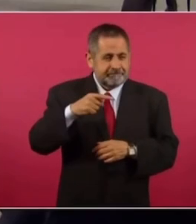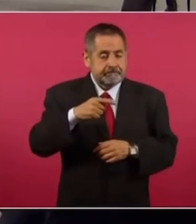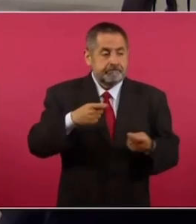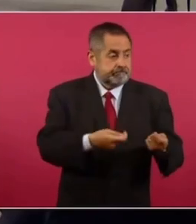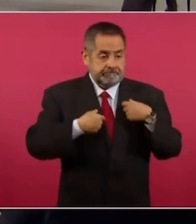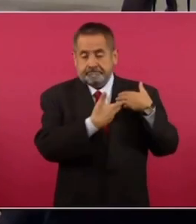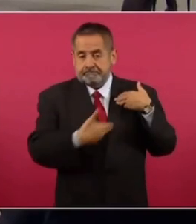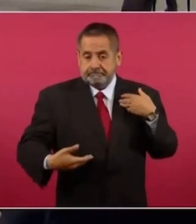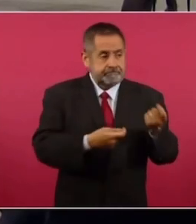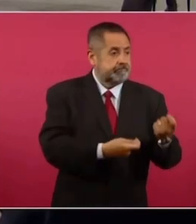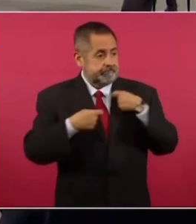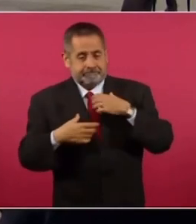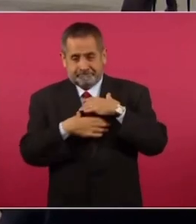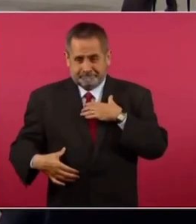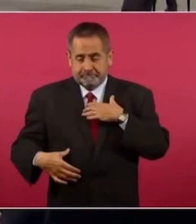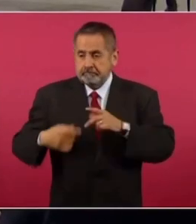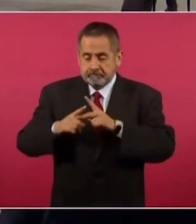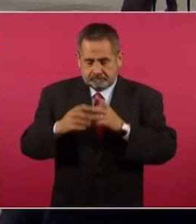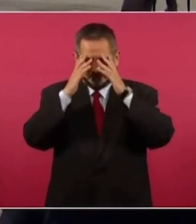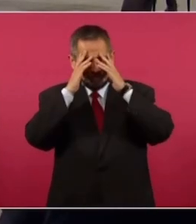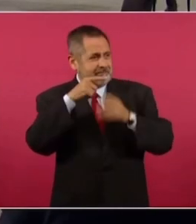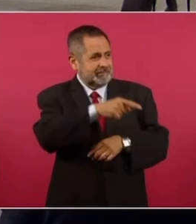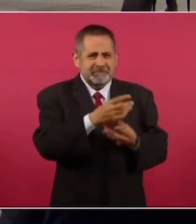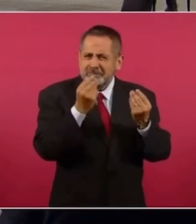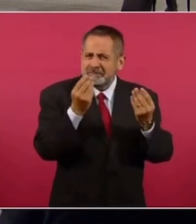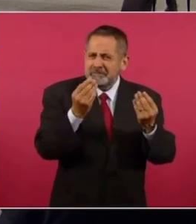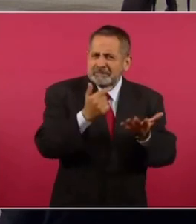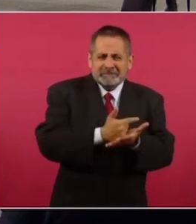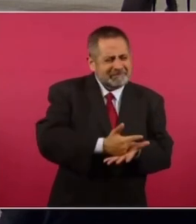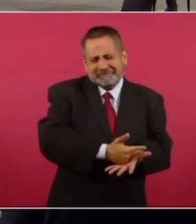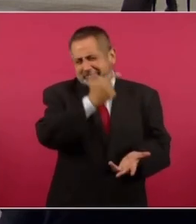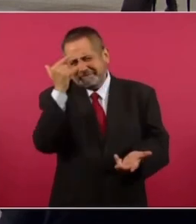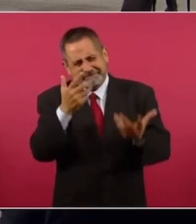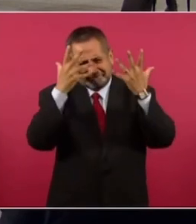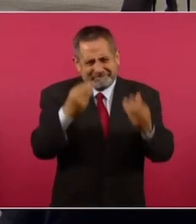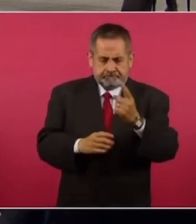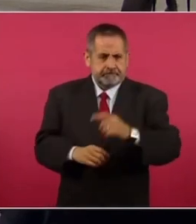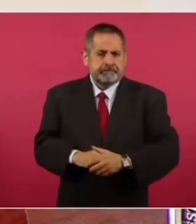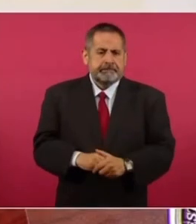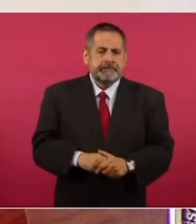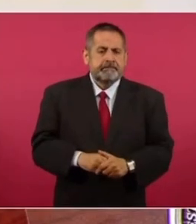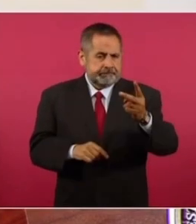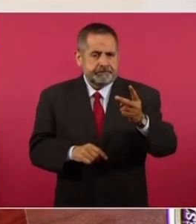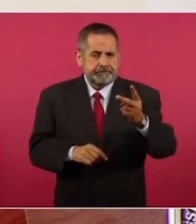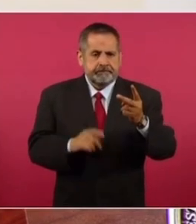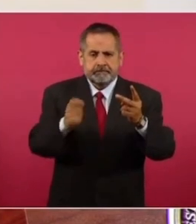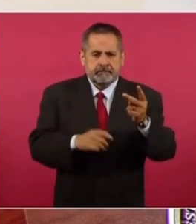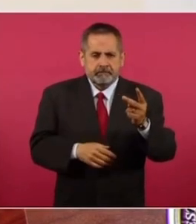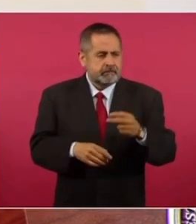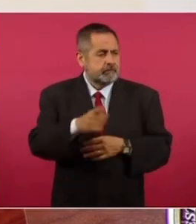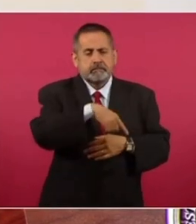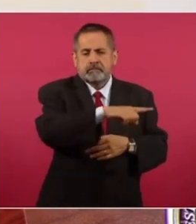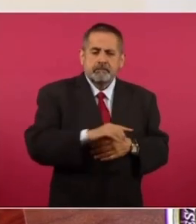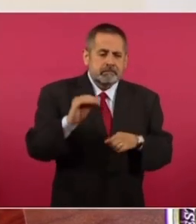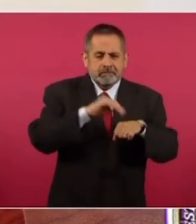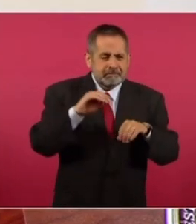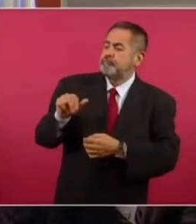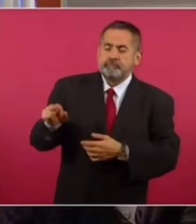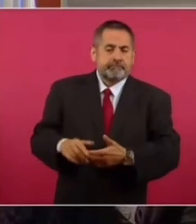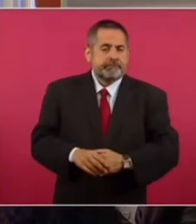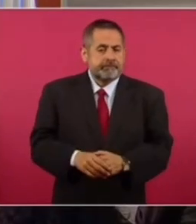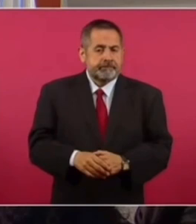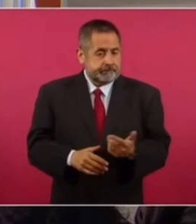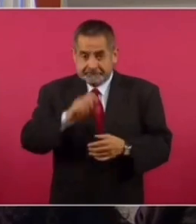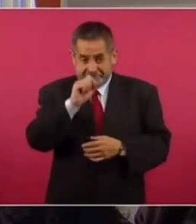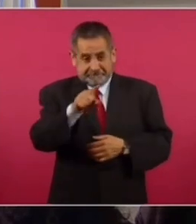los homicidios hasta la punta y lo otro es que falsificaban información